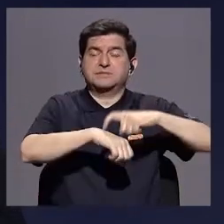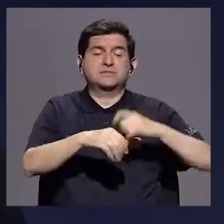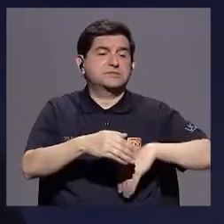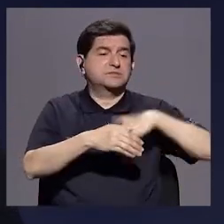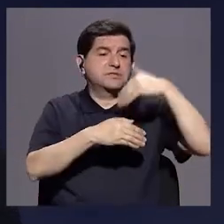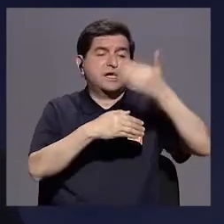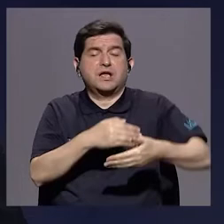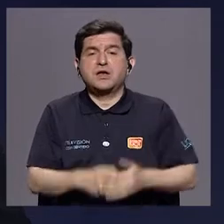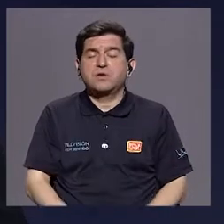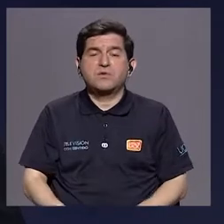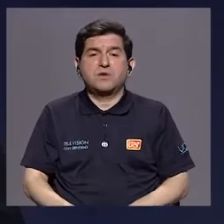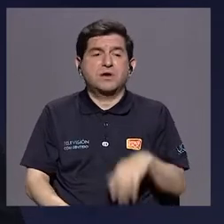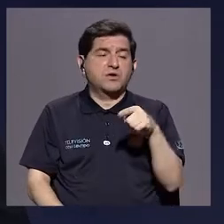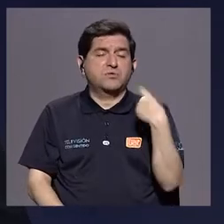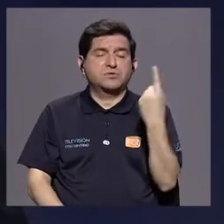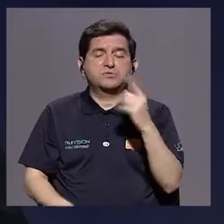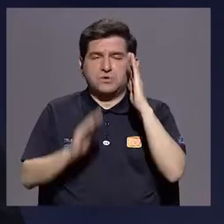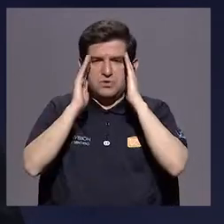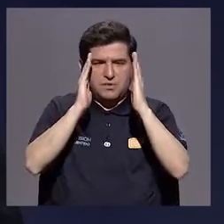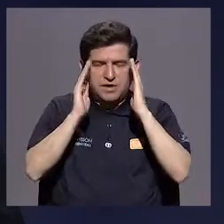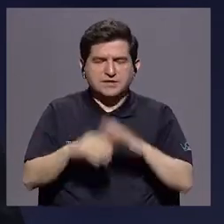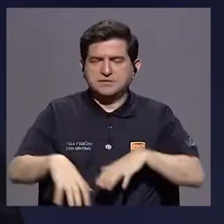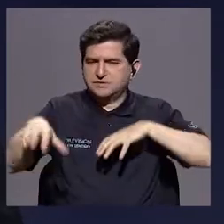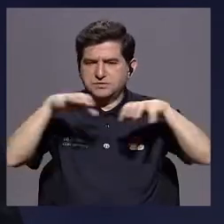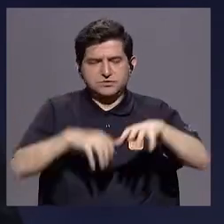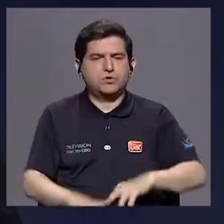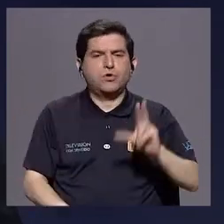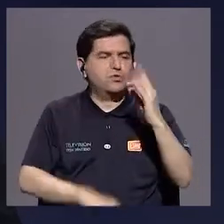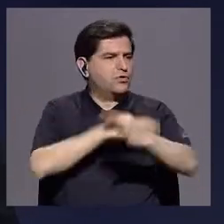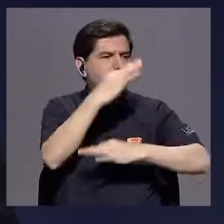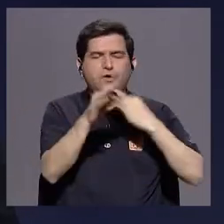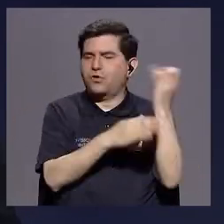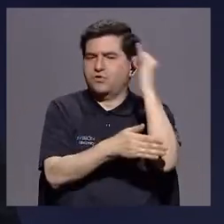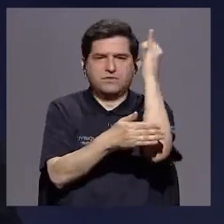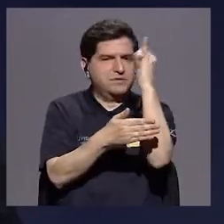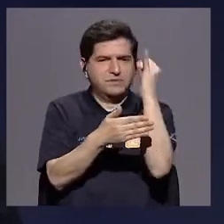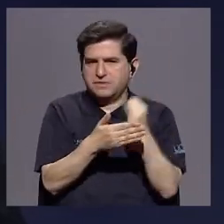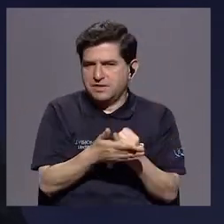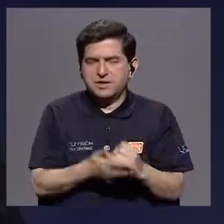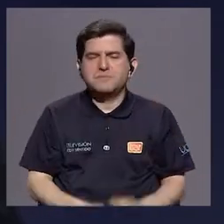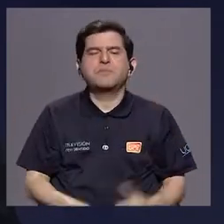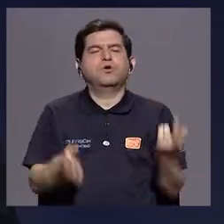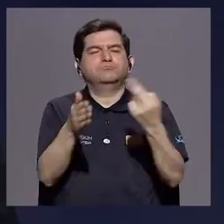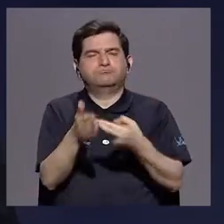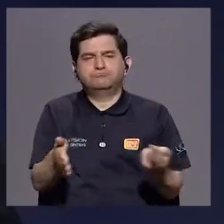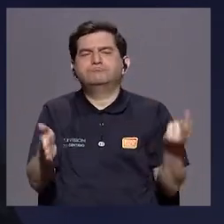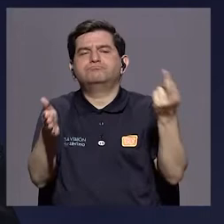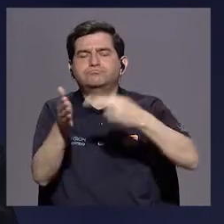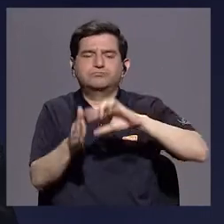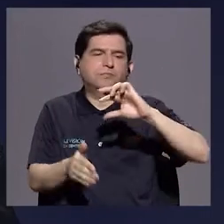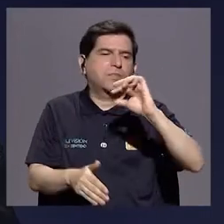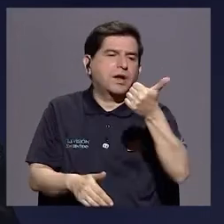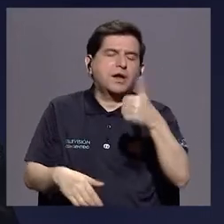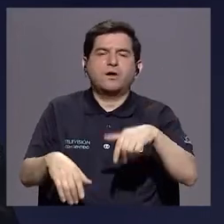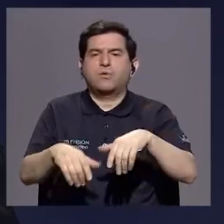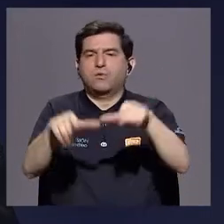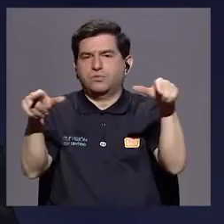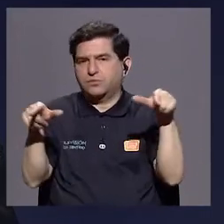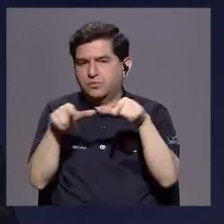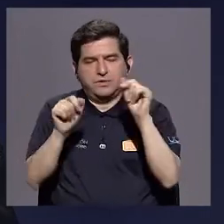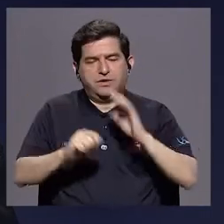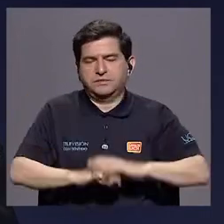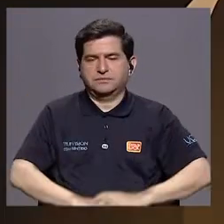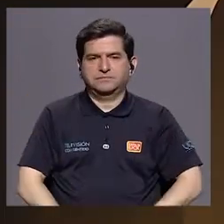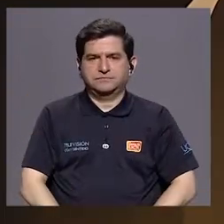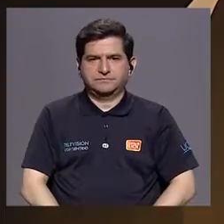sólo fue una instalación dedicada para la bienal y no es un tipo de arte que se va a lograr reproducir en otro en otra instancia